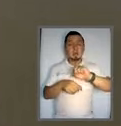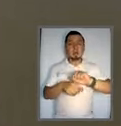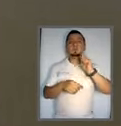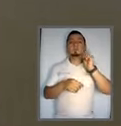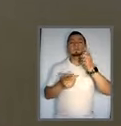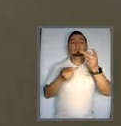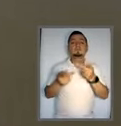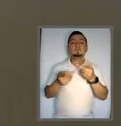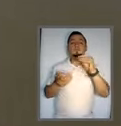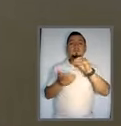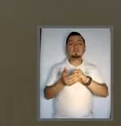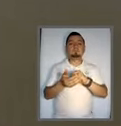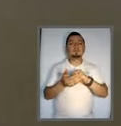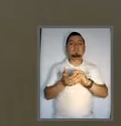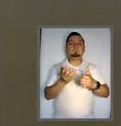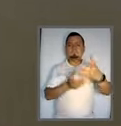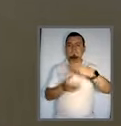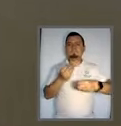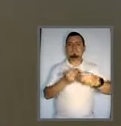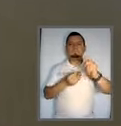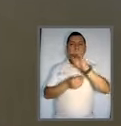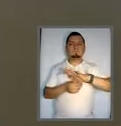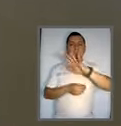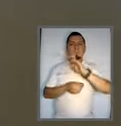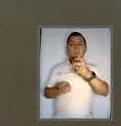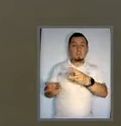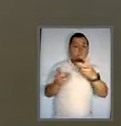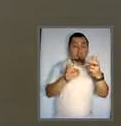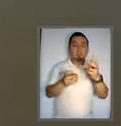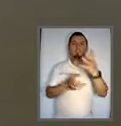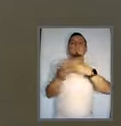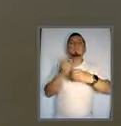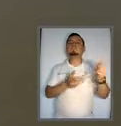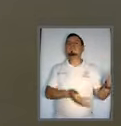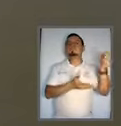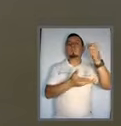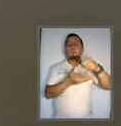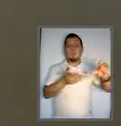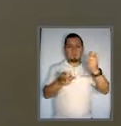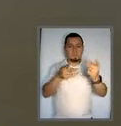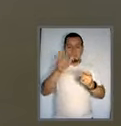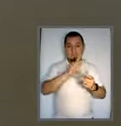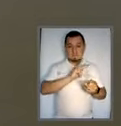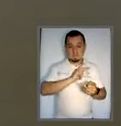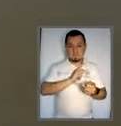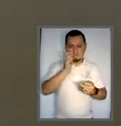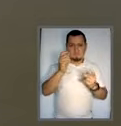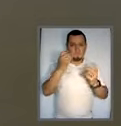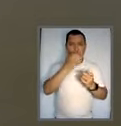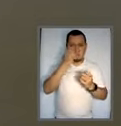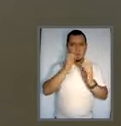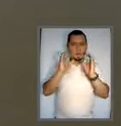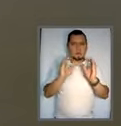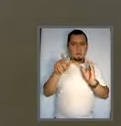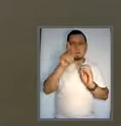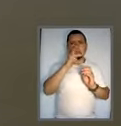tenemos entregas que sustituyen muchos de los hurtos que se han dado, y aquí aprovecho para invitar a la población a cuidar una escuela, es